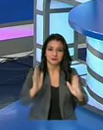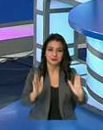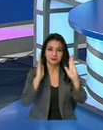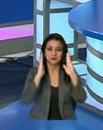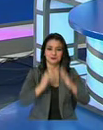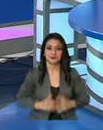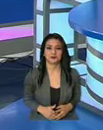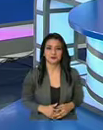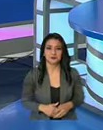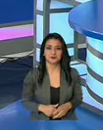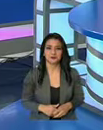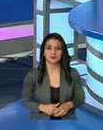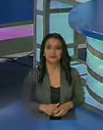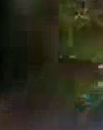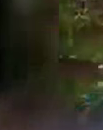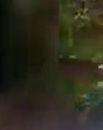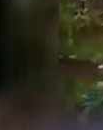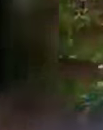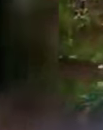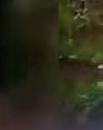sintonía.